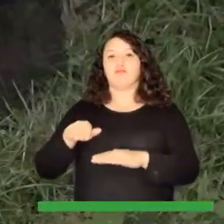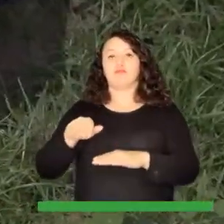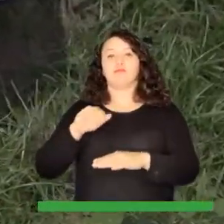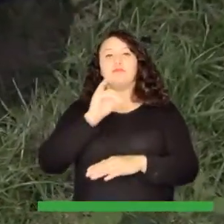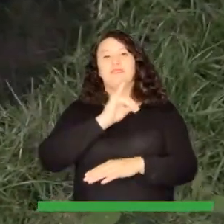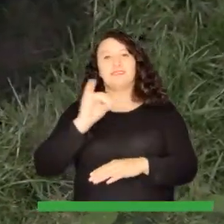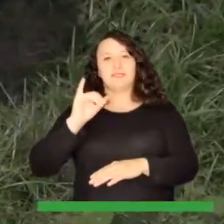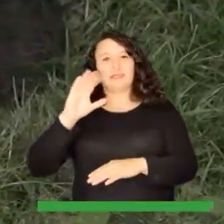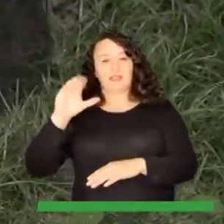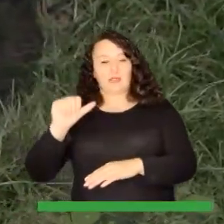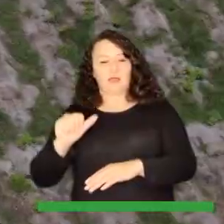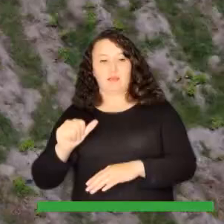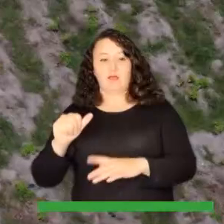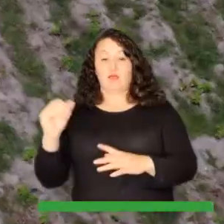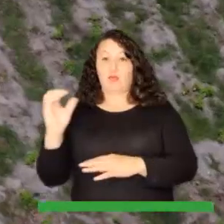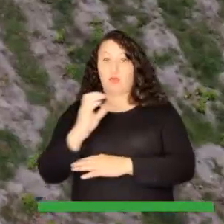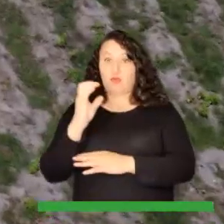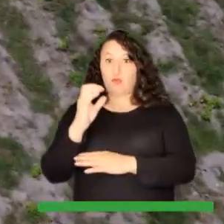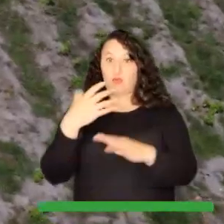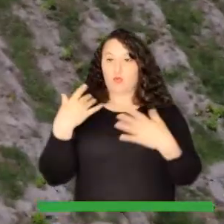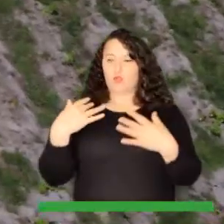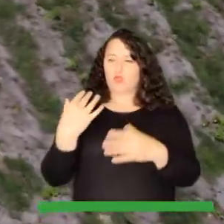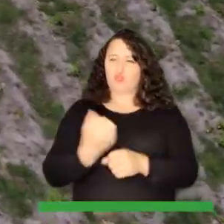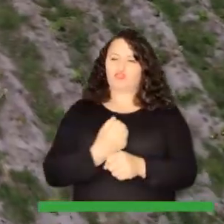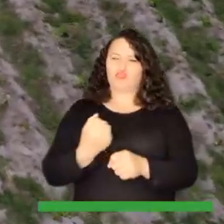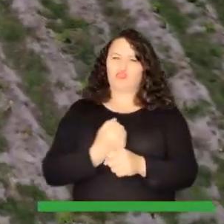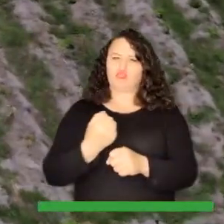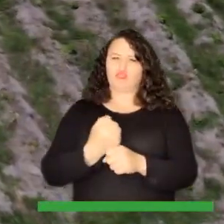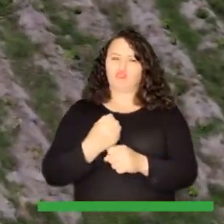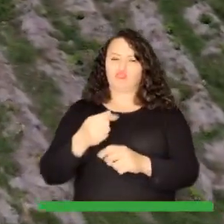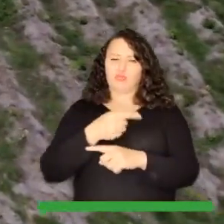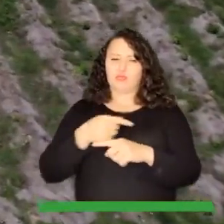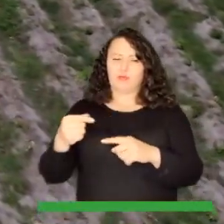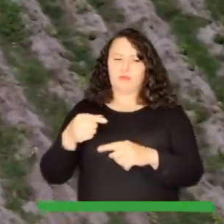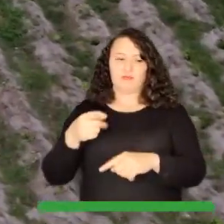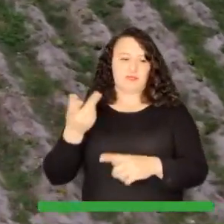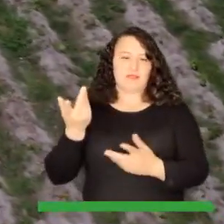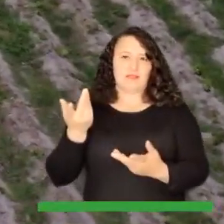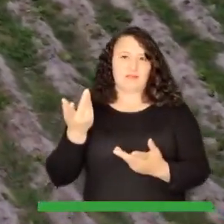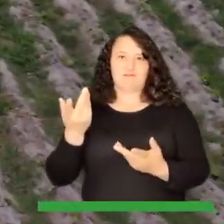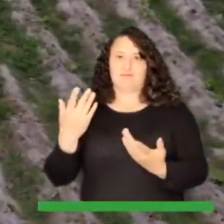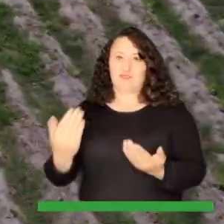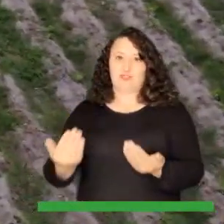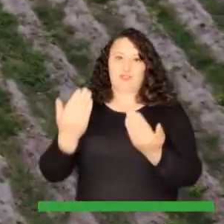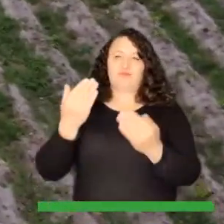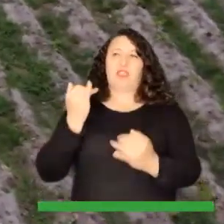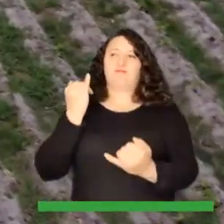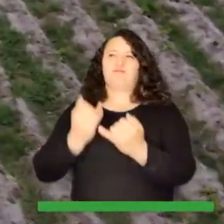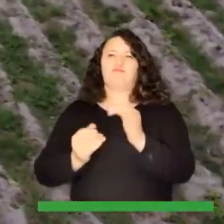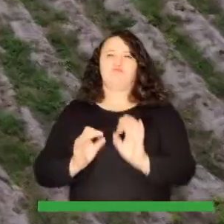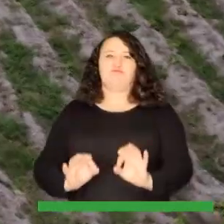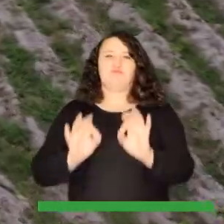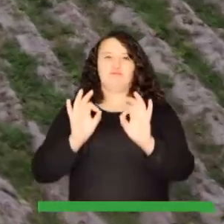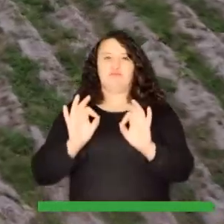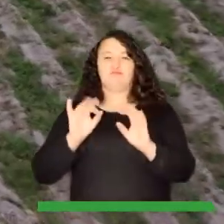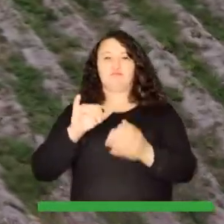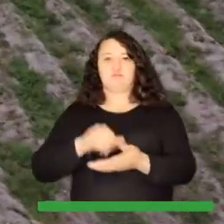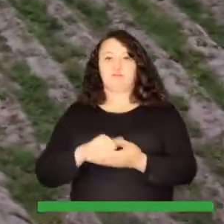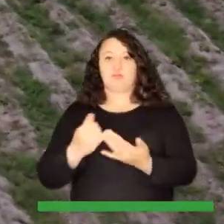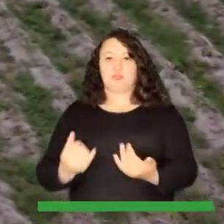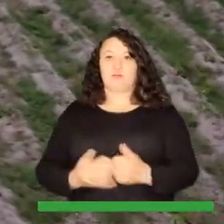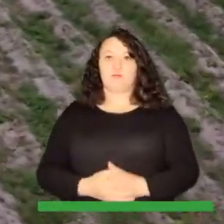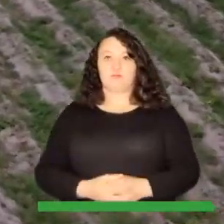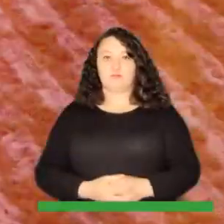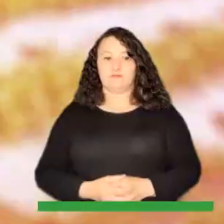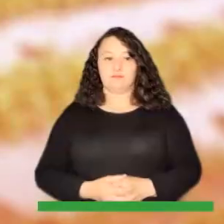de IICA en Colombia, este trabajo maravilloso de esta semana no hubiese podido llegar al buen término que estamos